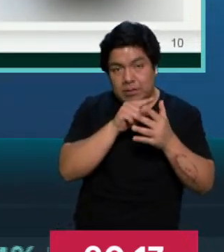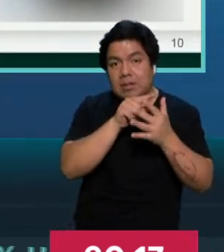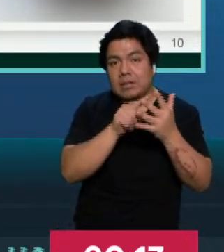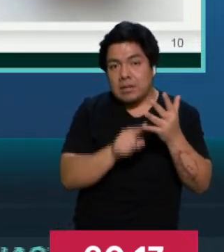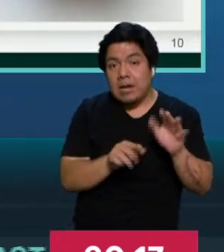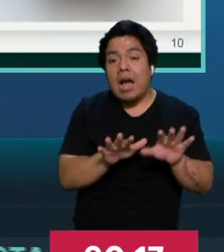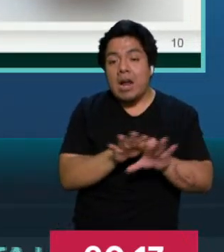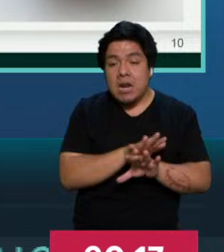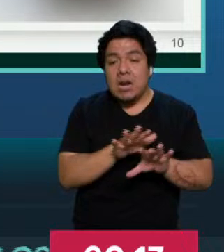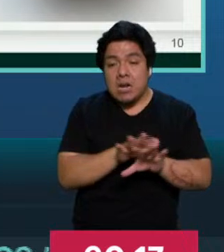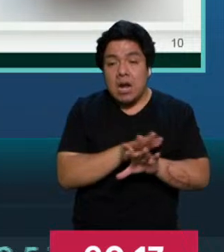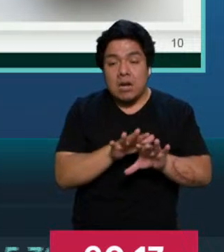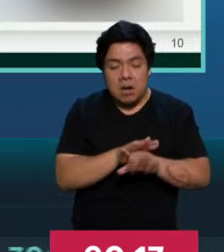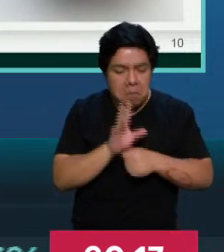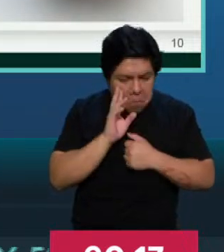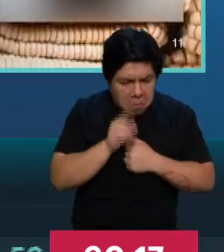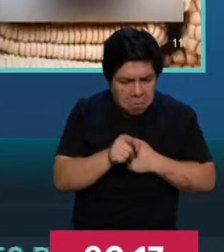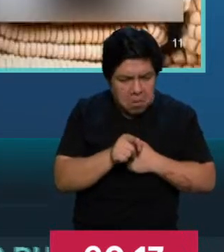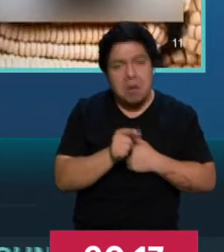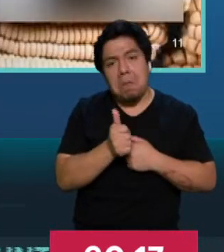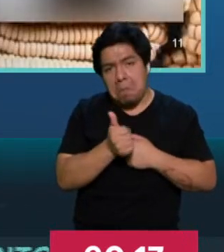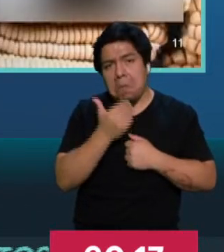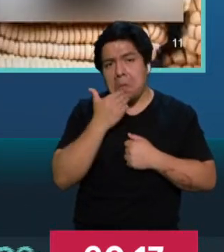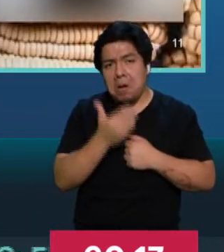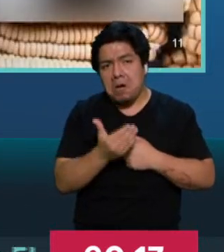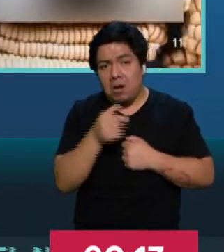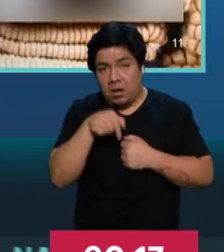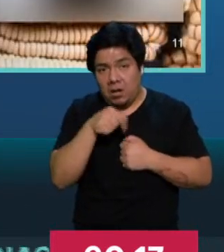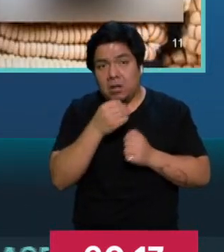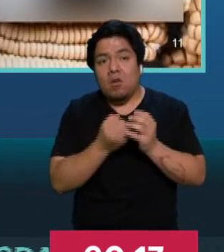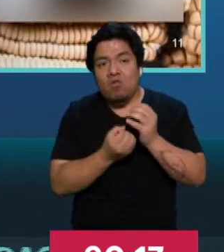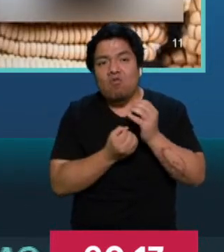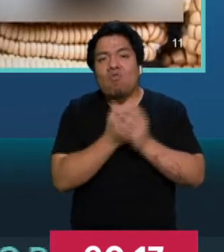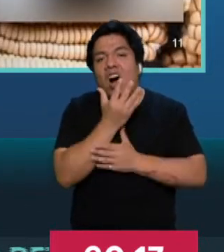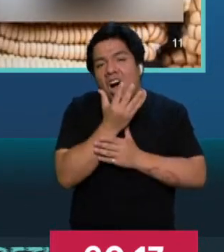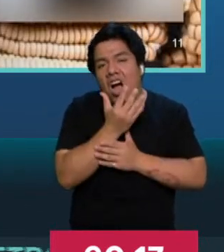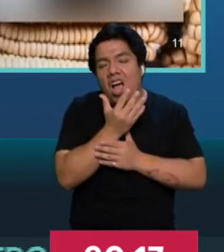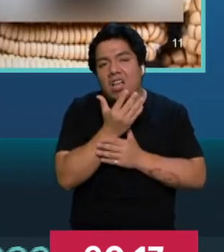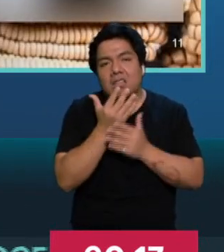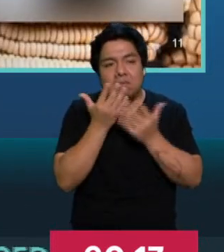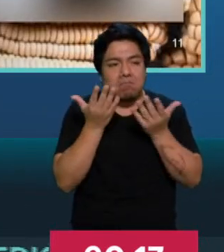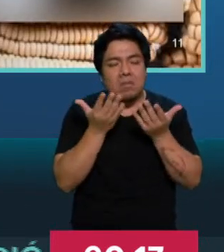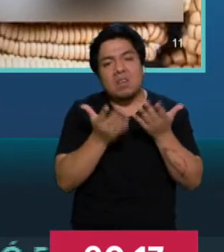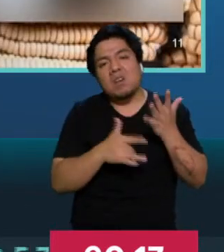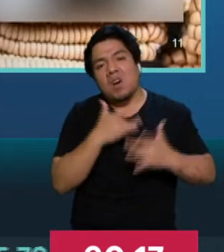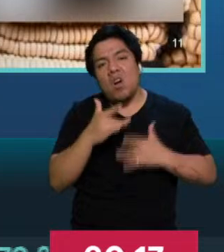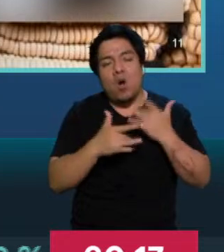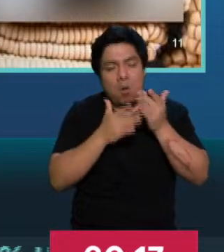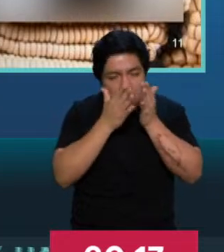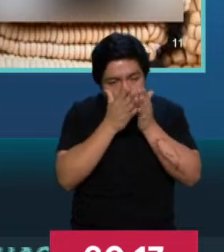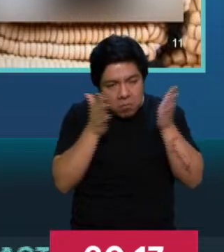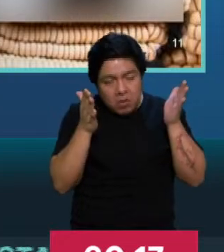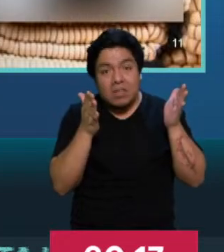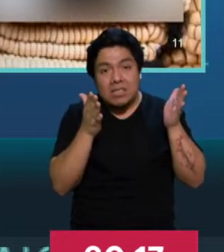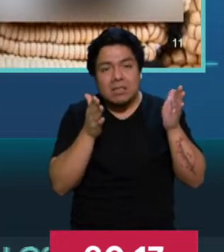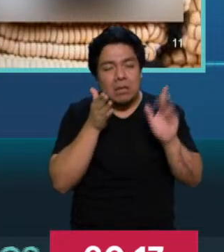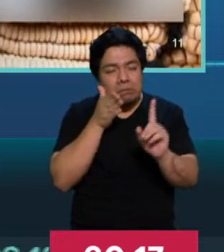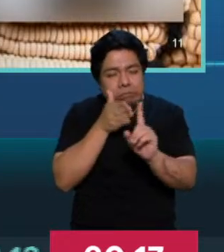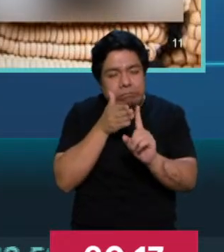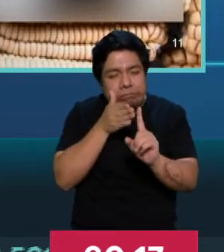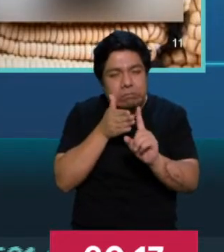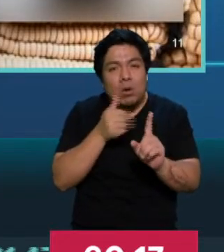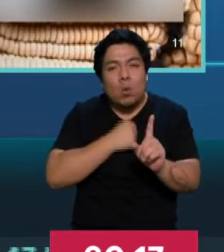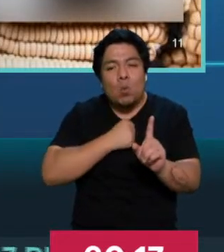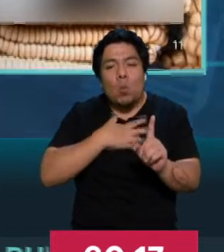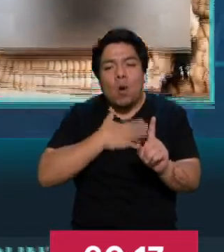yo veo que estamos notando también en esta nueva pues mirada, donde se hace énfasis también en términos del